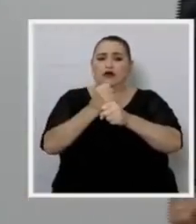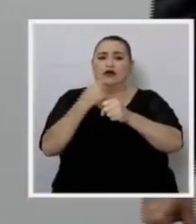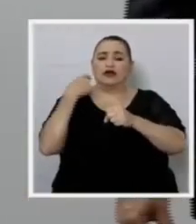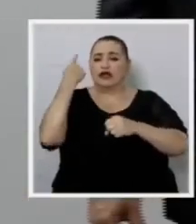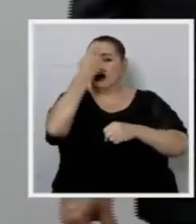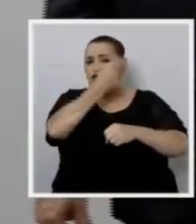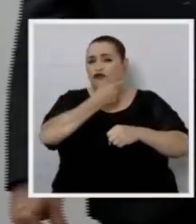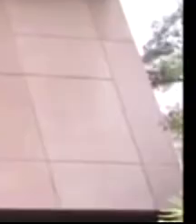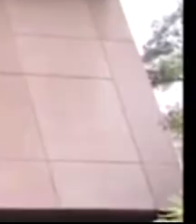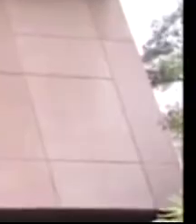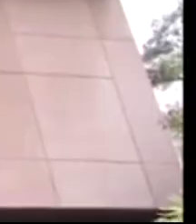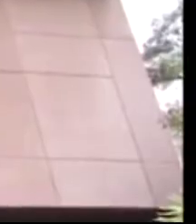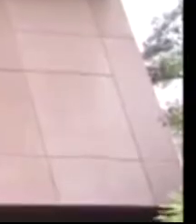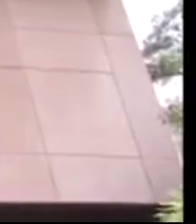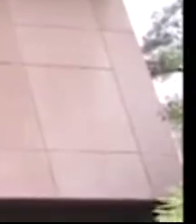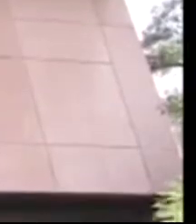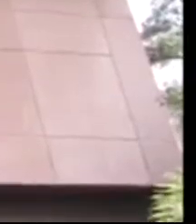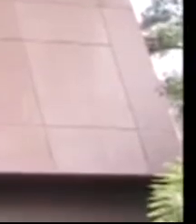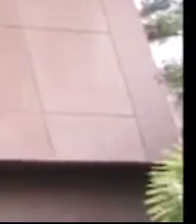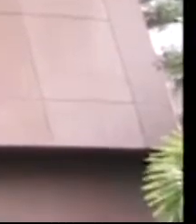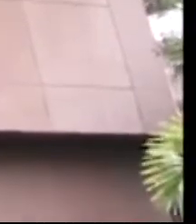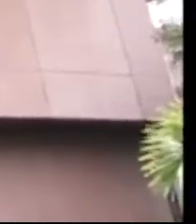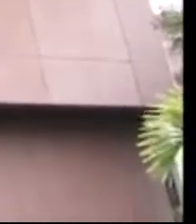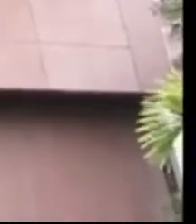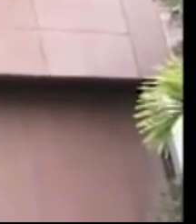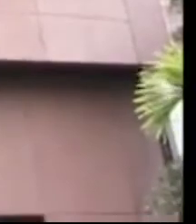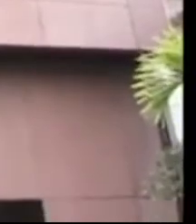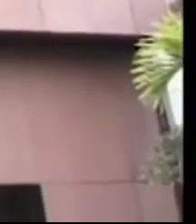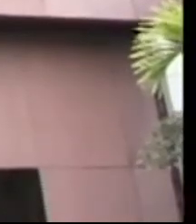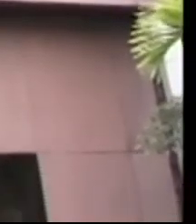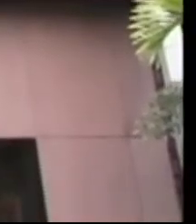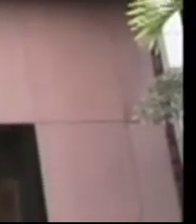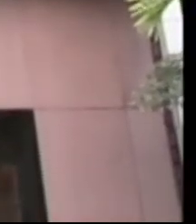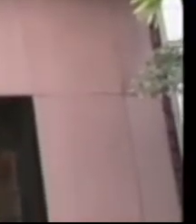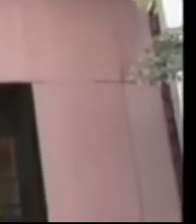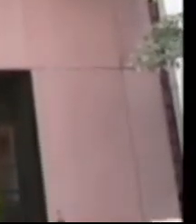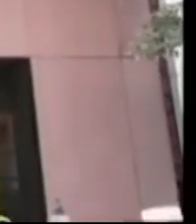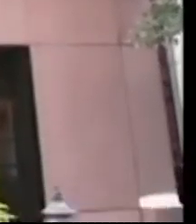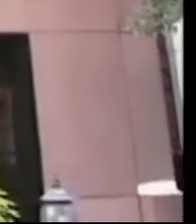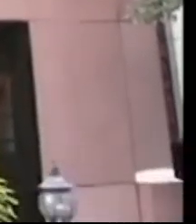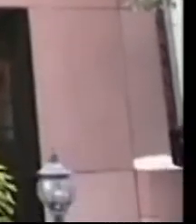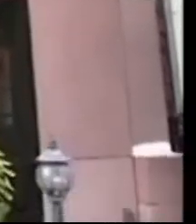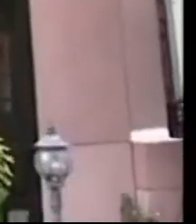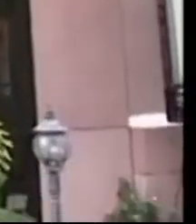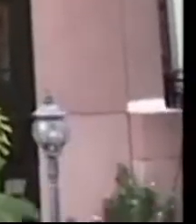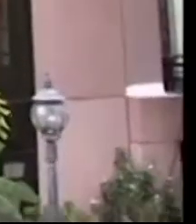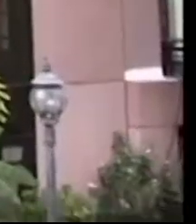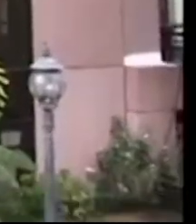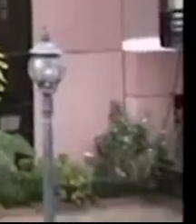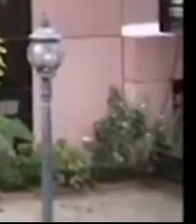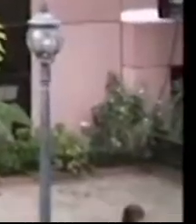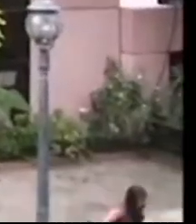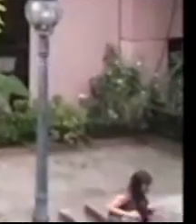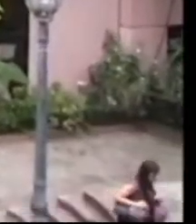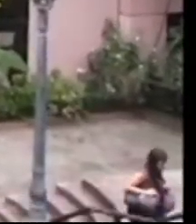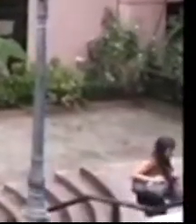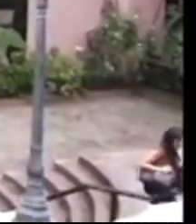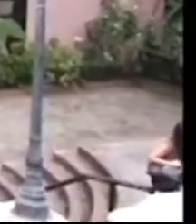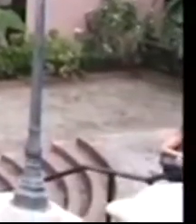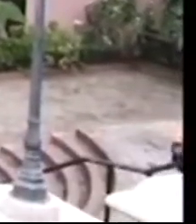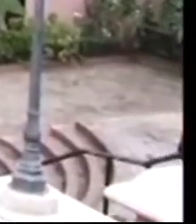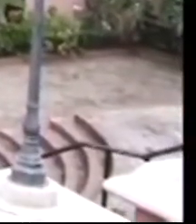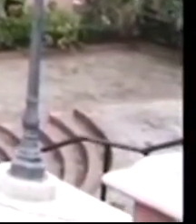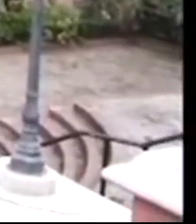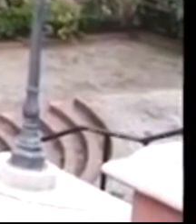la ley en tal situación el tribunal supremo de elecciones aceptó su renuncia aduciendo que la ética republicana